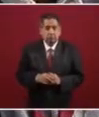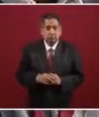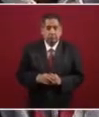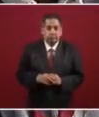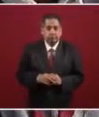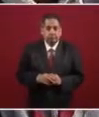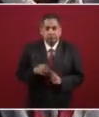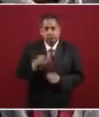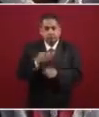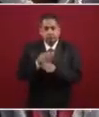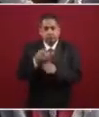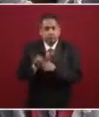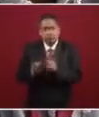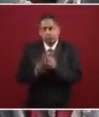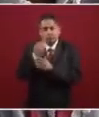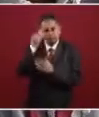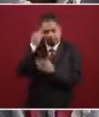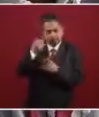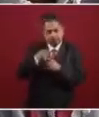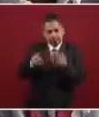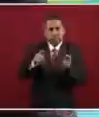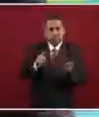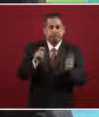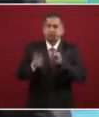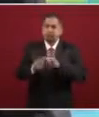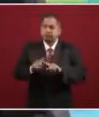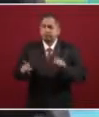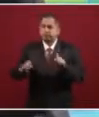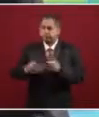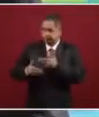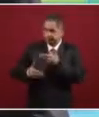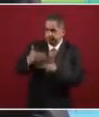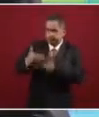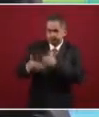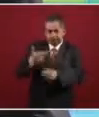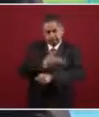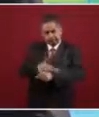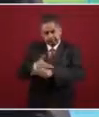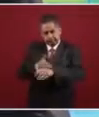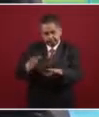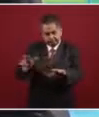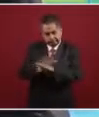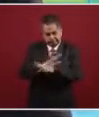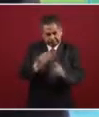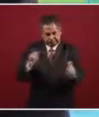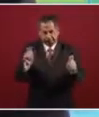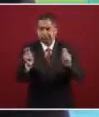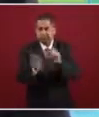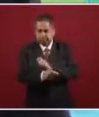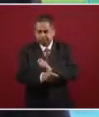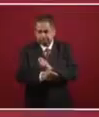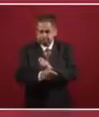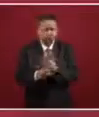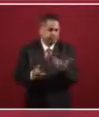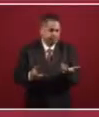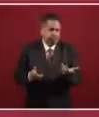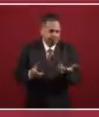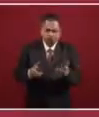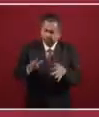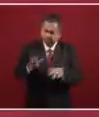en una etapa nueva. Es que es un proceso de transformación y son cambios.